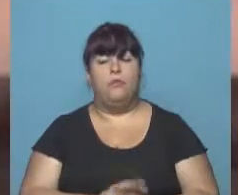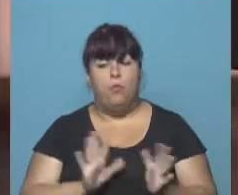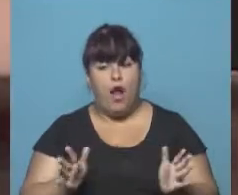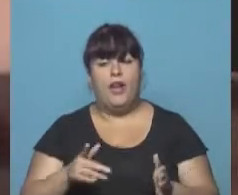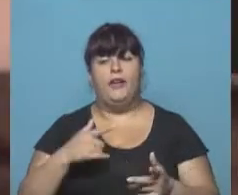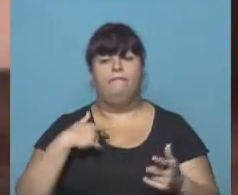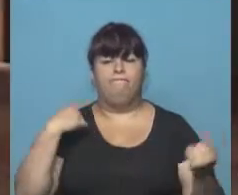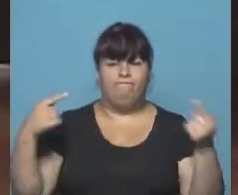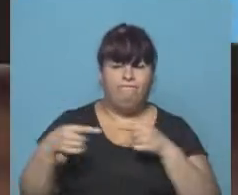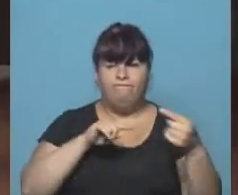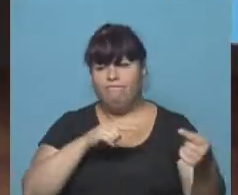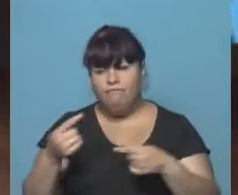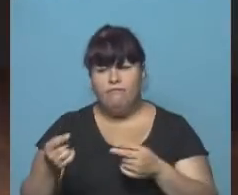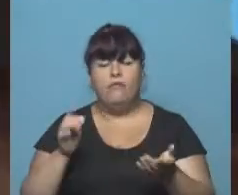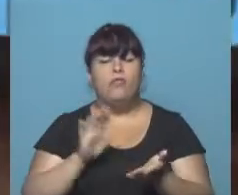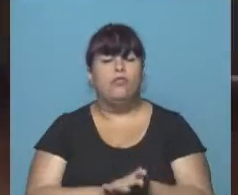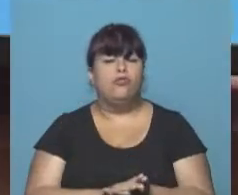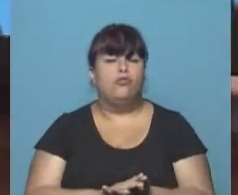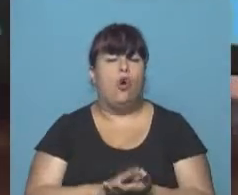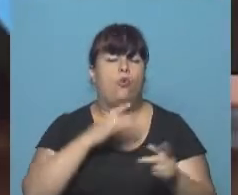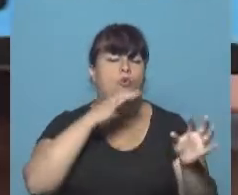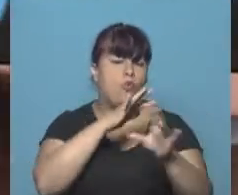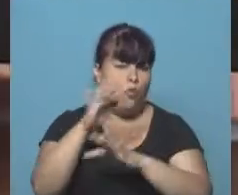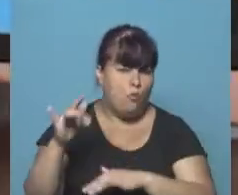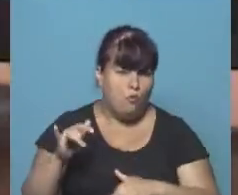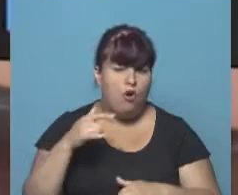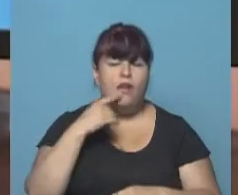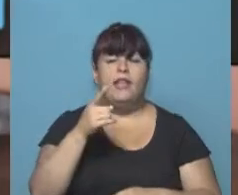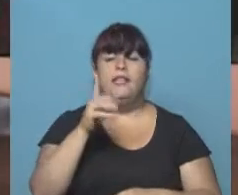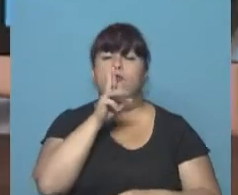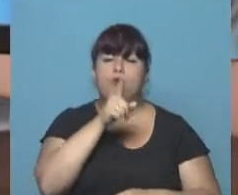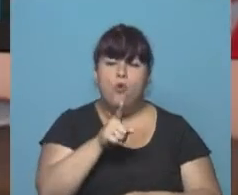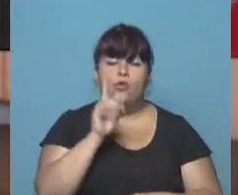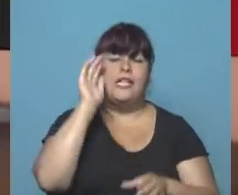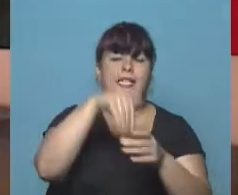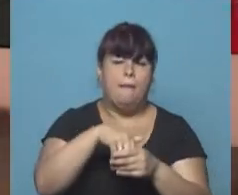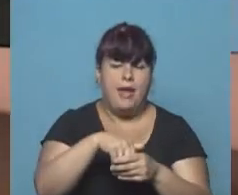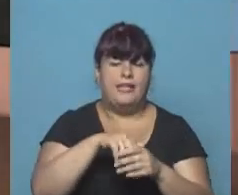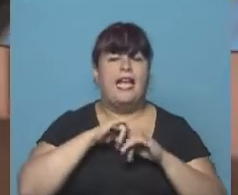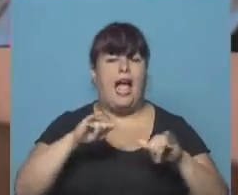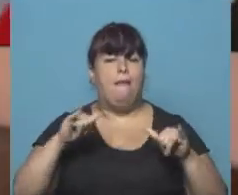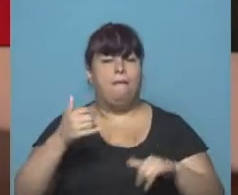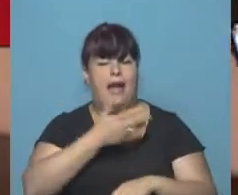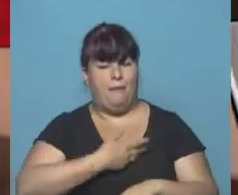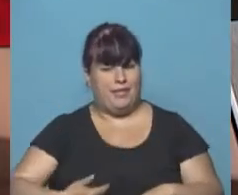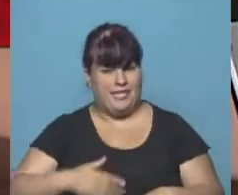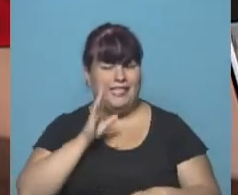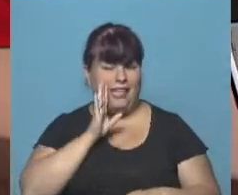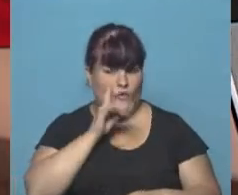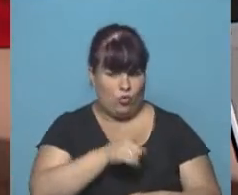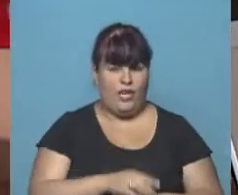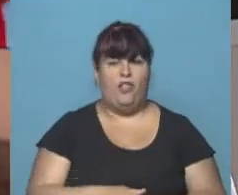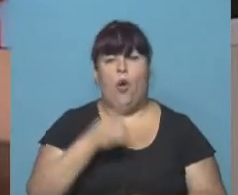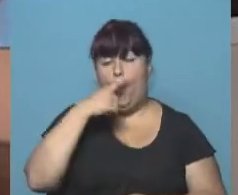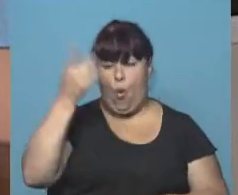Bueno, está generando mucha controversia la versión que indica que Rusia interfirió en la campaña electoral en los Estados